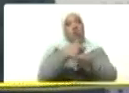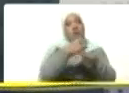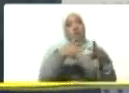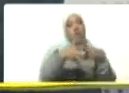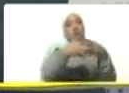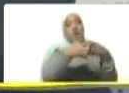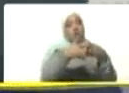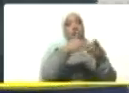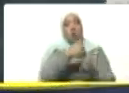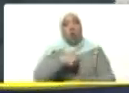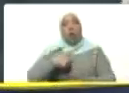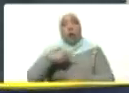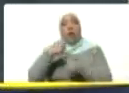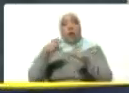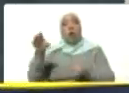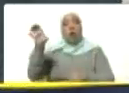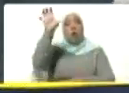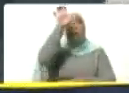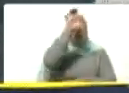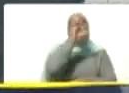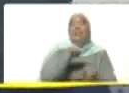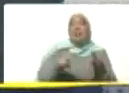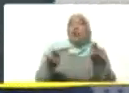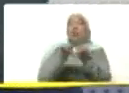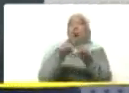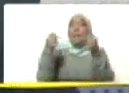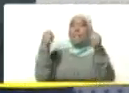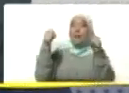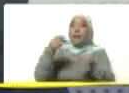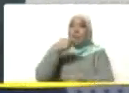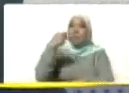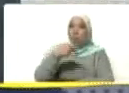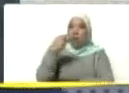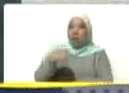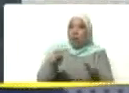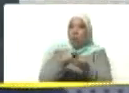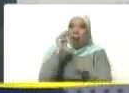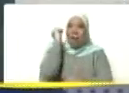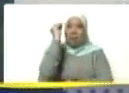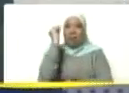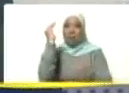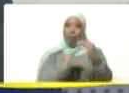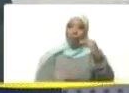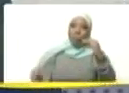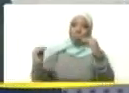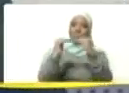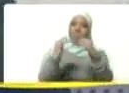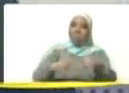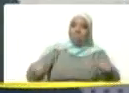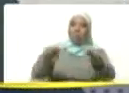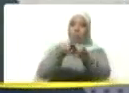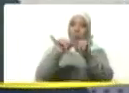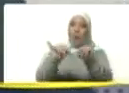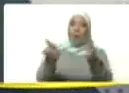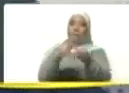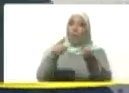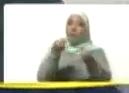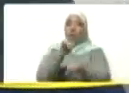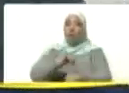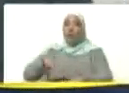through the interlocking transnational corporation. Que se manifiesta a través del entramado de la colaboración capitalista y monopolista. The